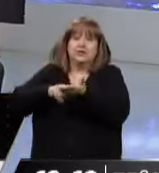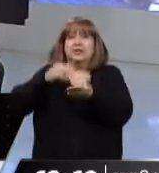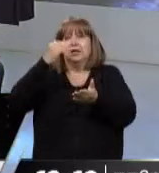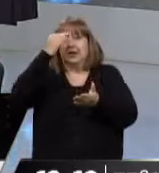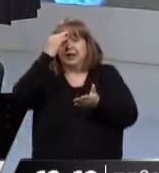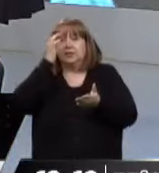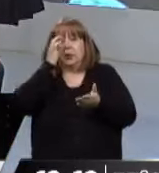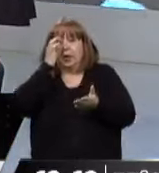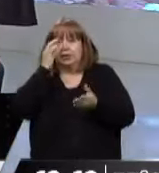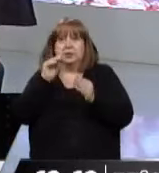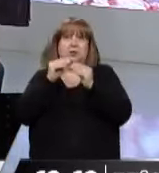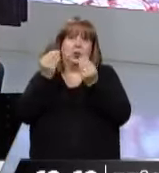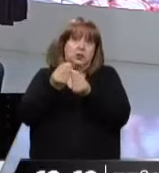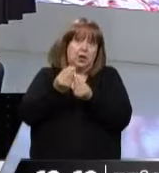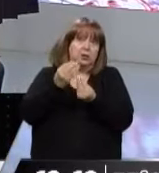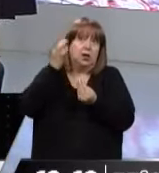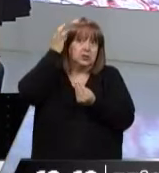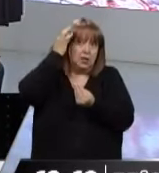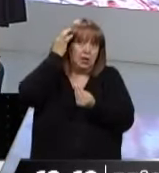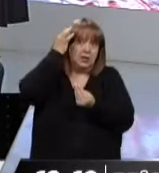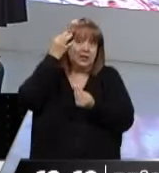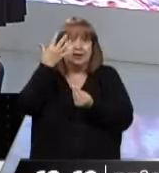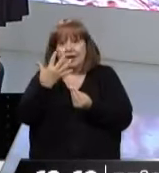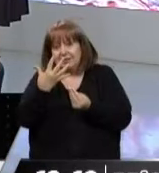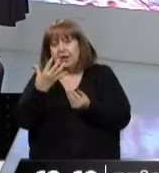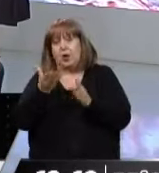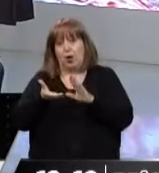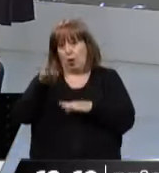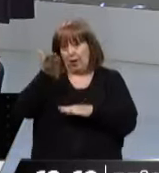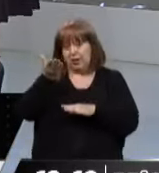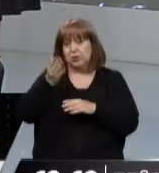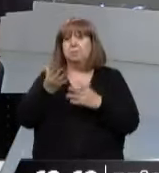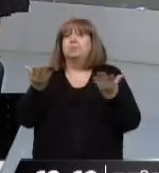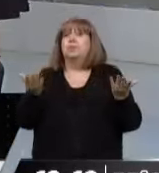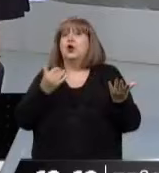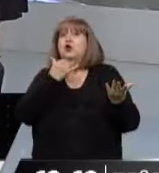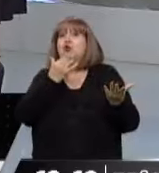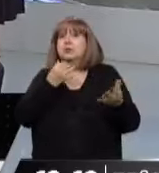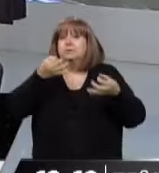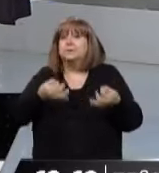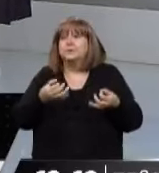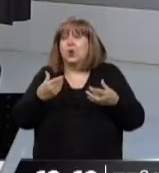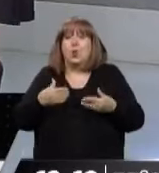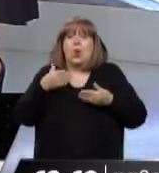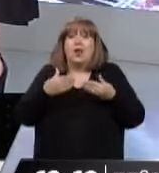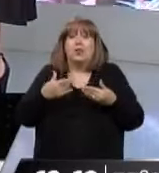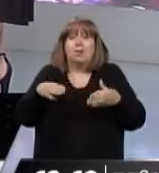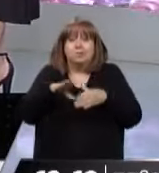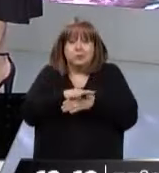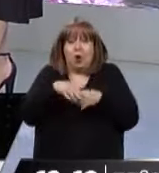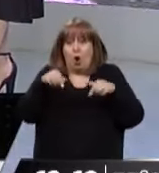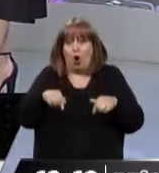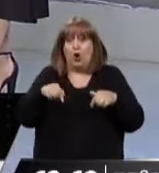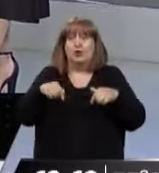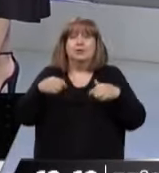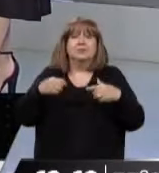más, que estamos hablando de un 30, 35%, ¿no? De aumento. De aumento. Pero bueno, no sabían bien lo de esta semana que iba a pasar. Lo de la semana de